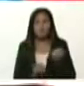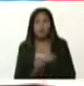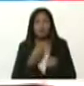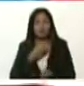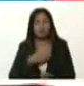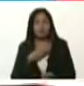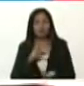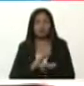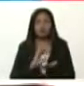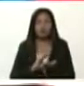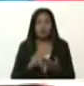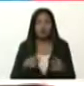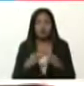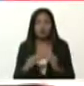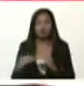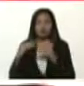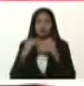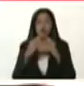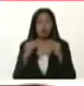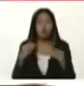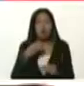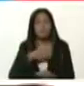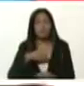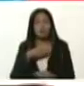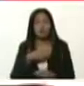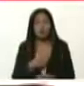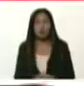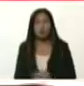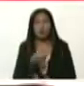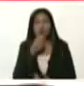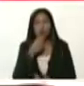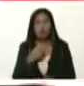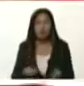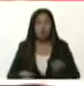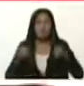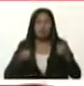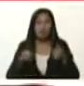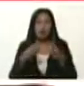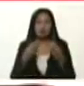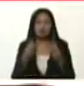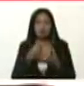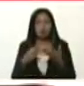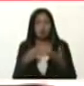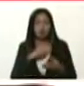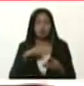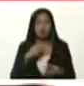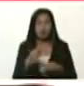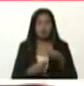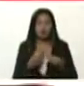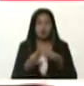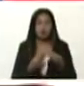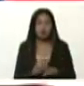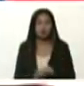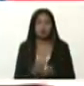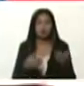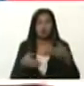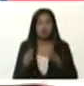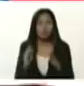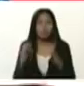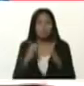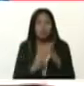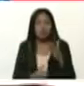un centro de unificación de todas las misiones, de los mercados, de tantas cosas que hacemos. Bueno, construyamos 1000